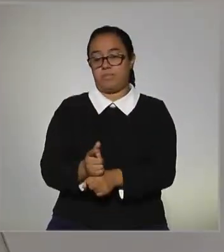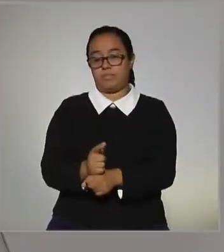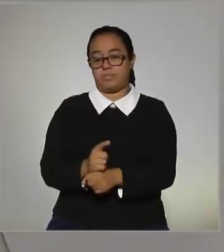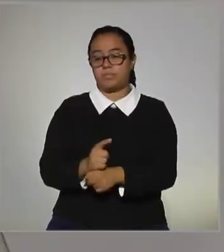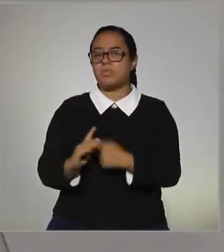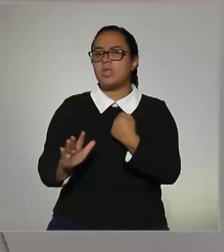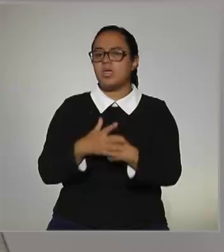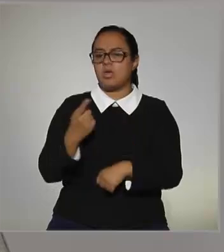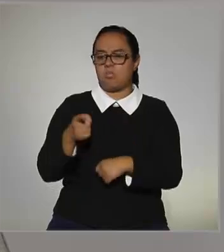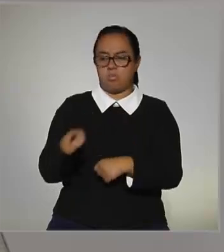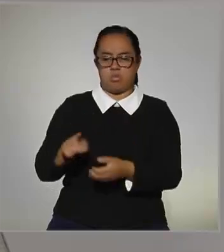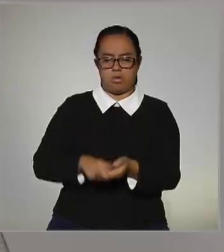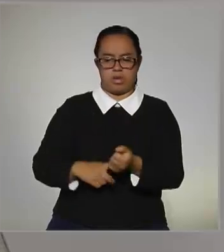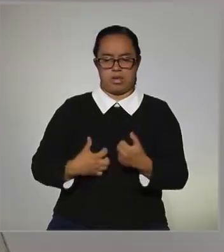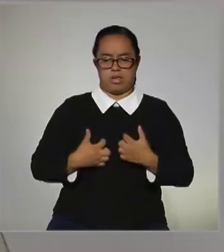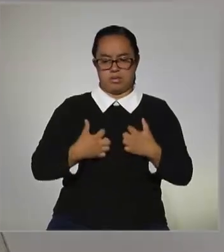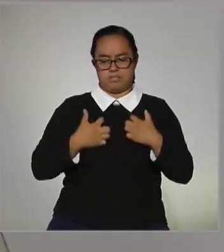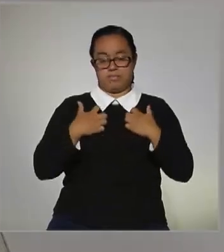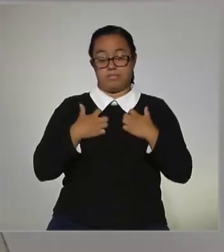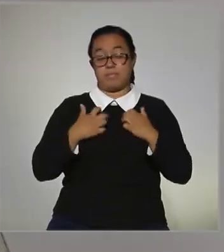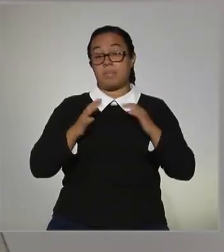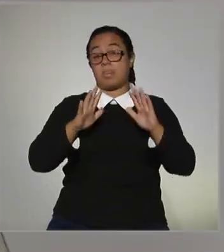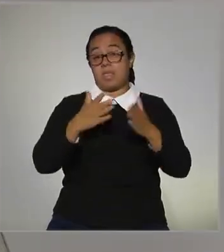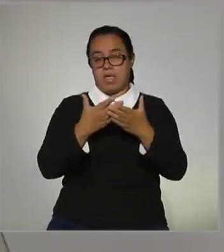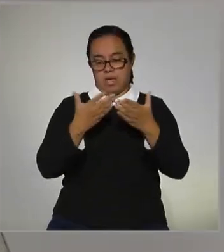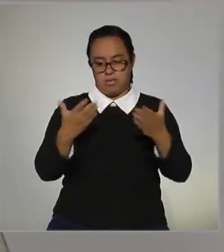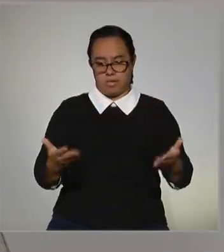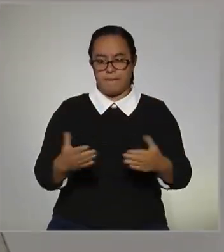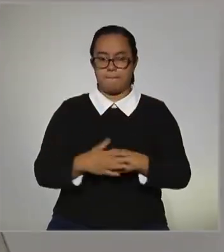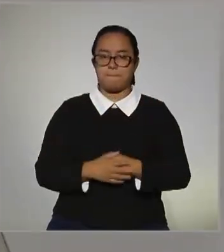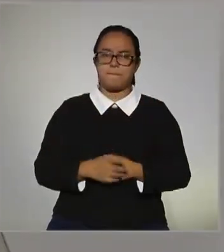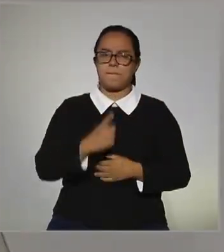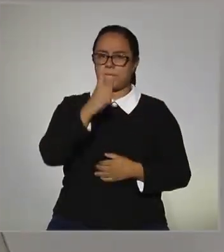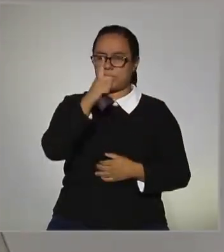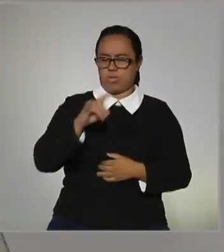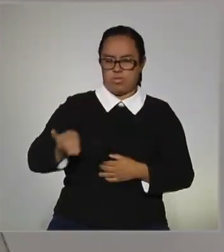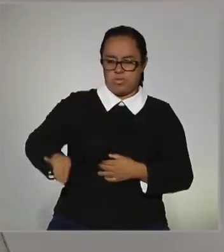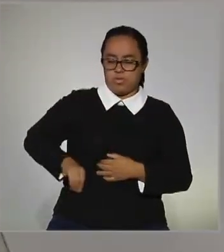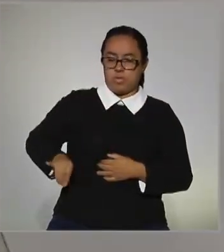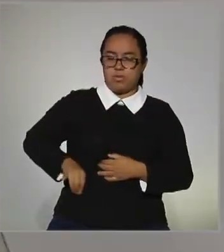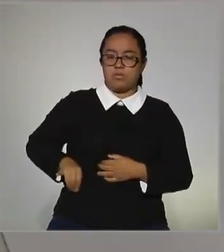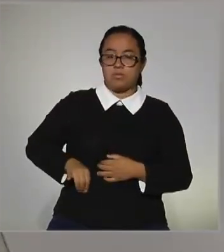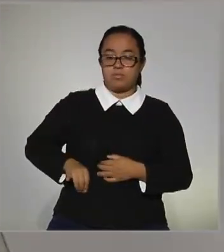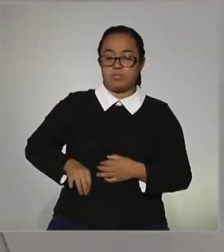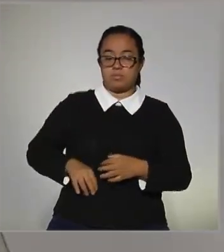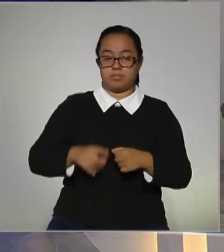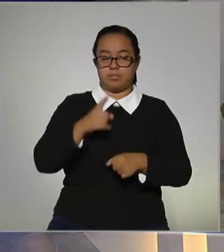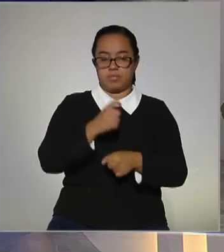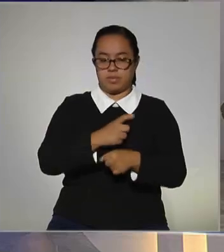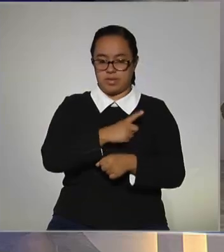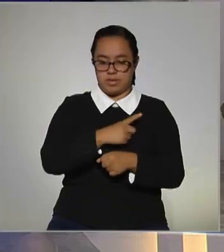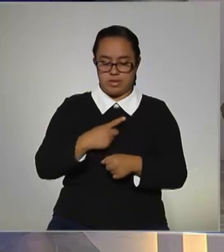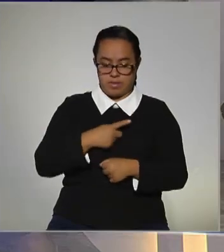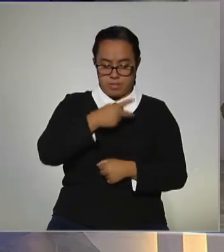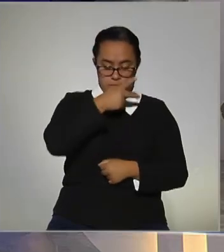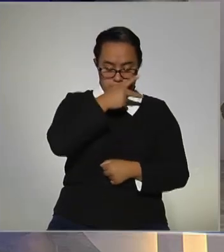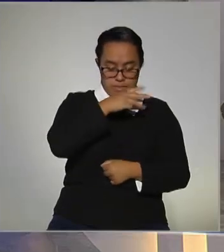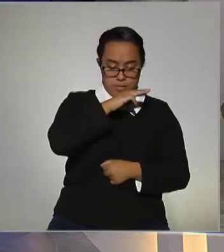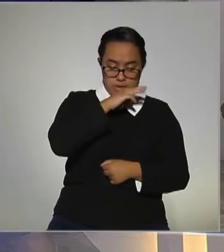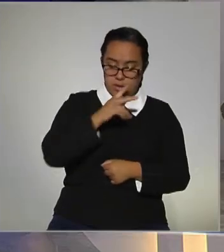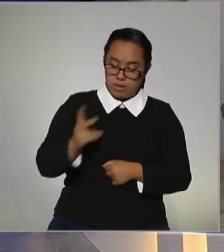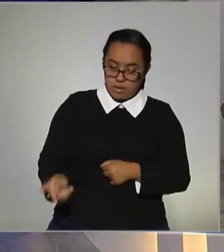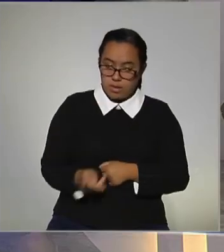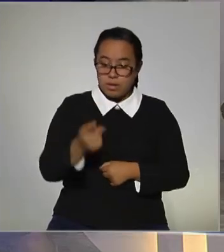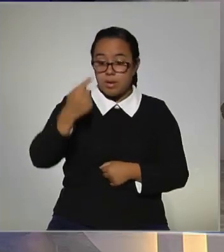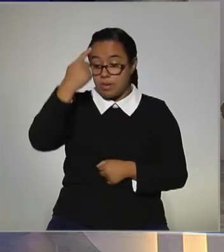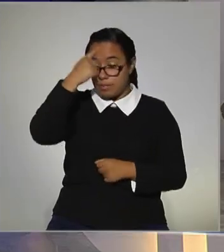estuviera tan enojada, ¿no? Ahora, creo que lo bueno, lo interesante de esta pregunta es que primero haya una pregunta de un padre para poder primero